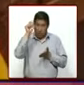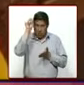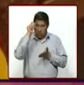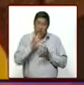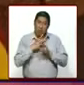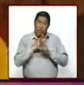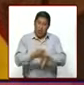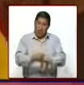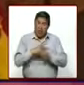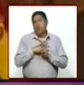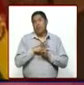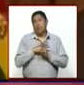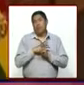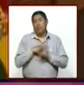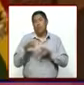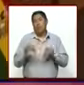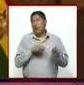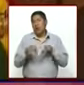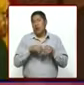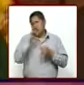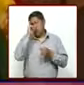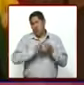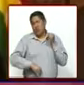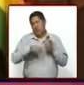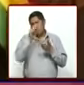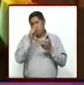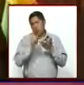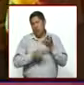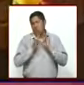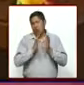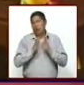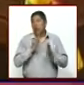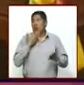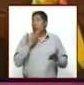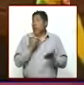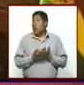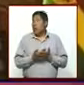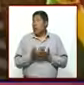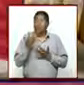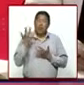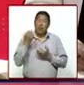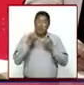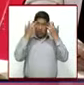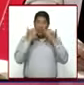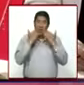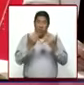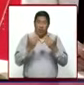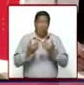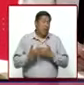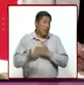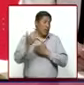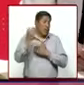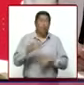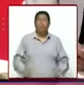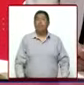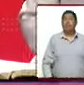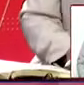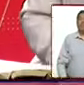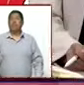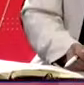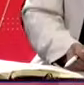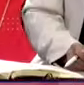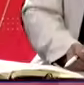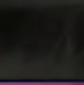de créditos que van a ser los últimos puntos en los que van a tocar. Bueno, habrá que esperar, Sergio. Muchas gracias por el adelanto.